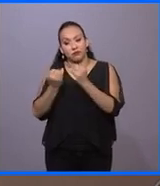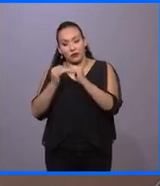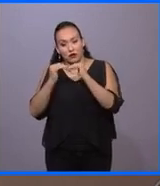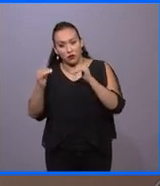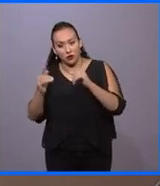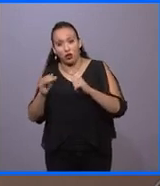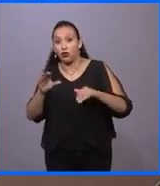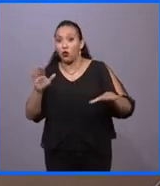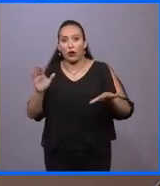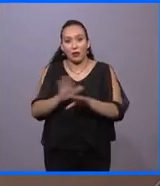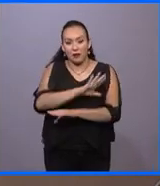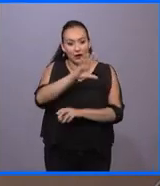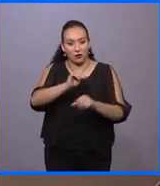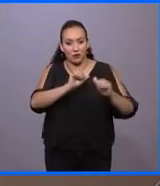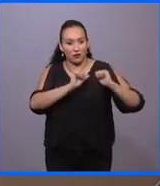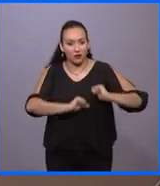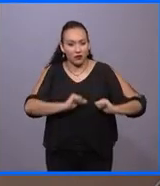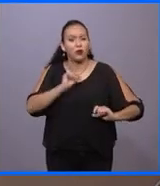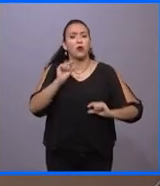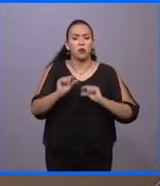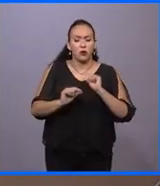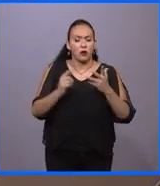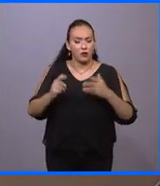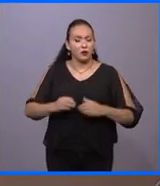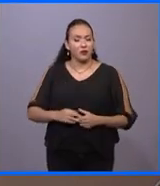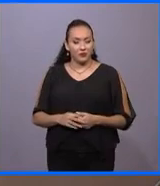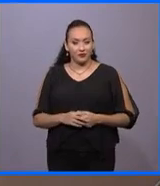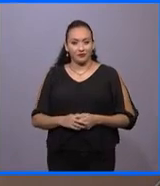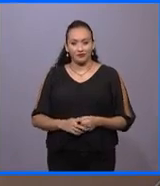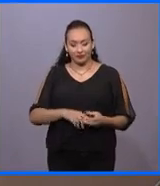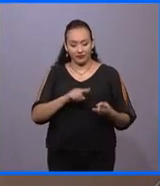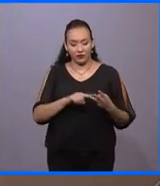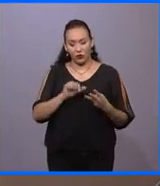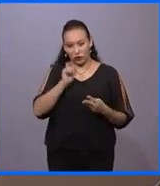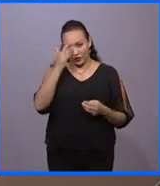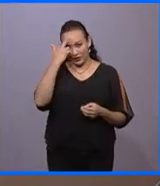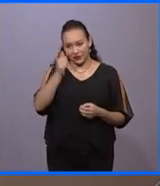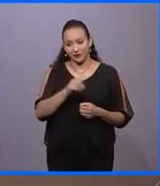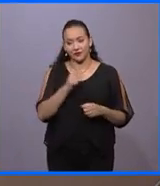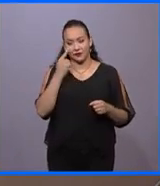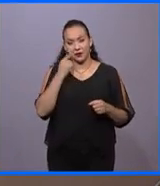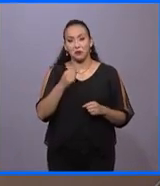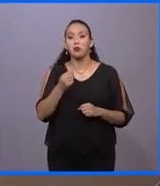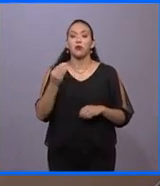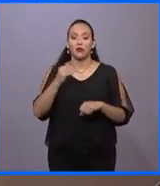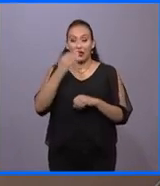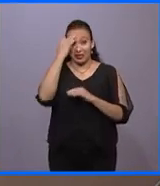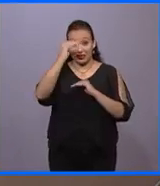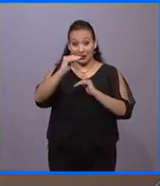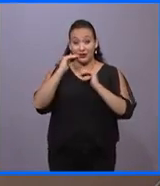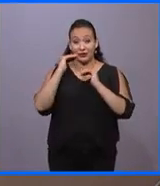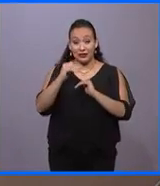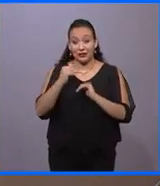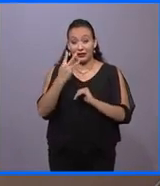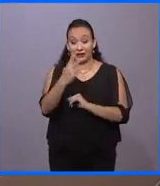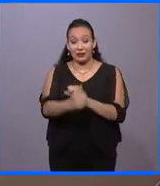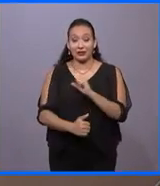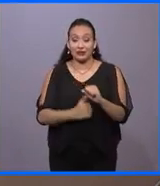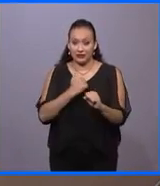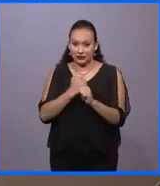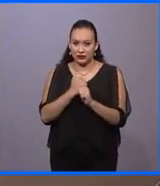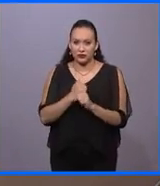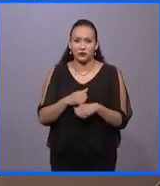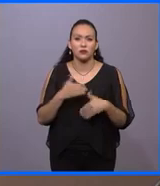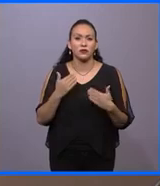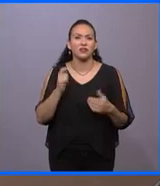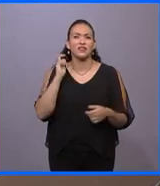de forma indefinida a las autoridades electas. La tercera razón es que fijar una temporalidad de 3 años